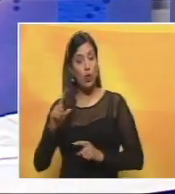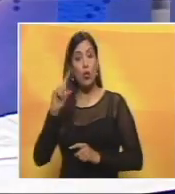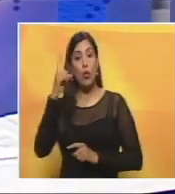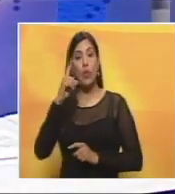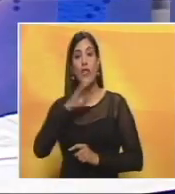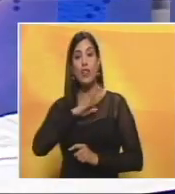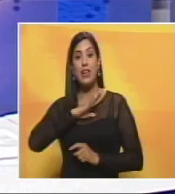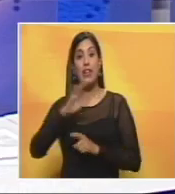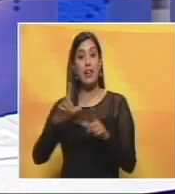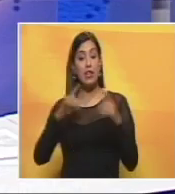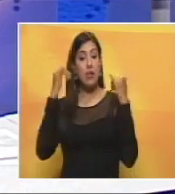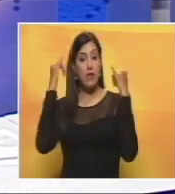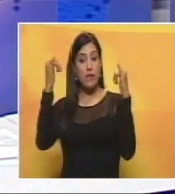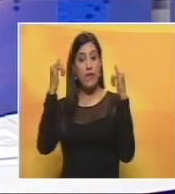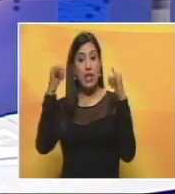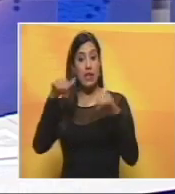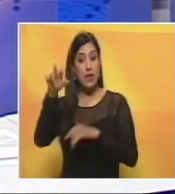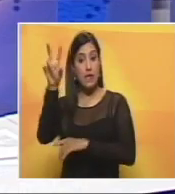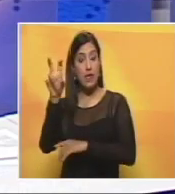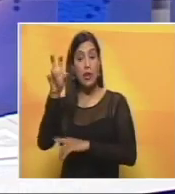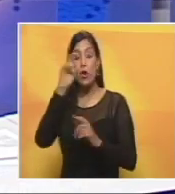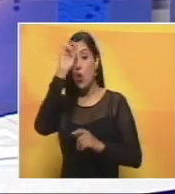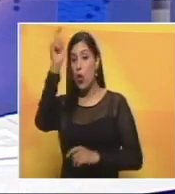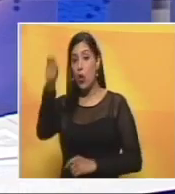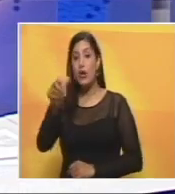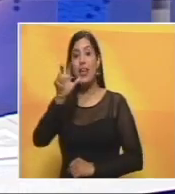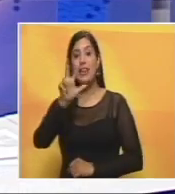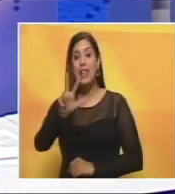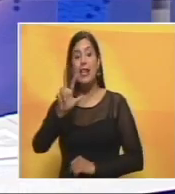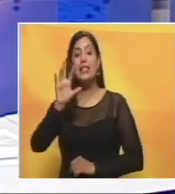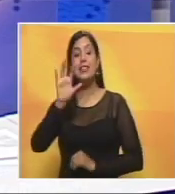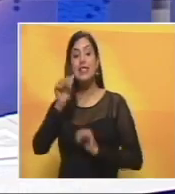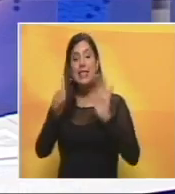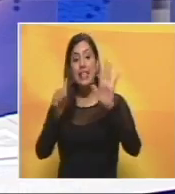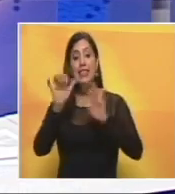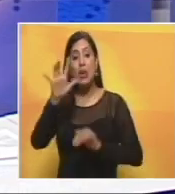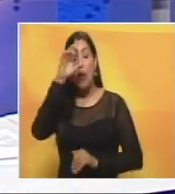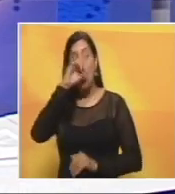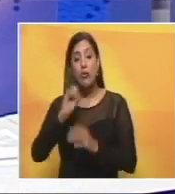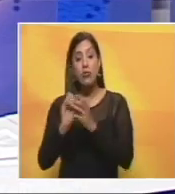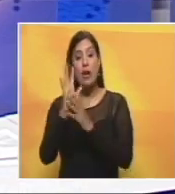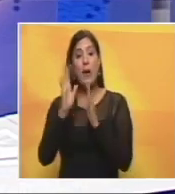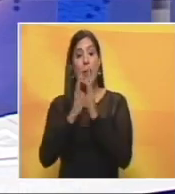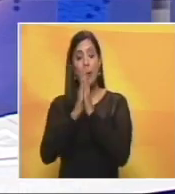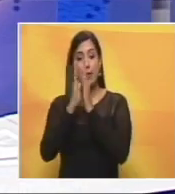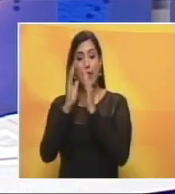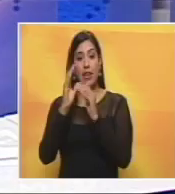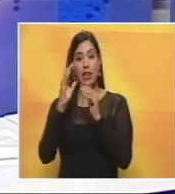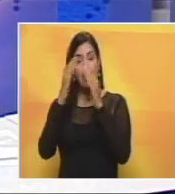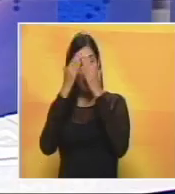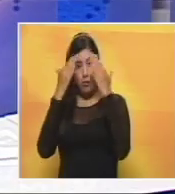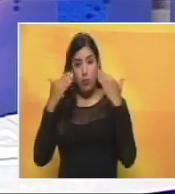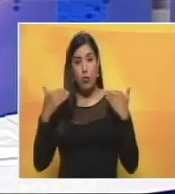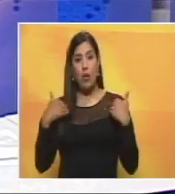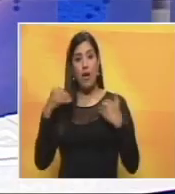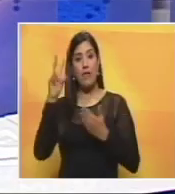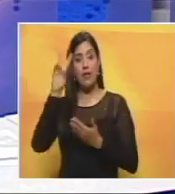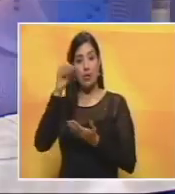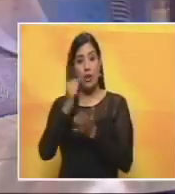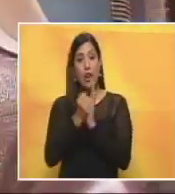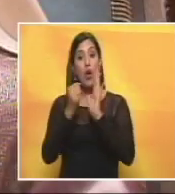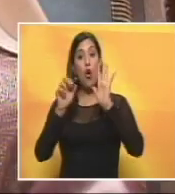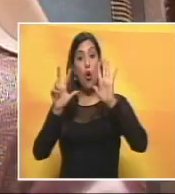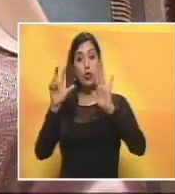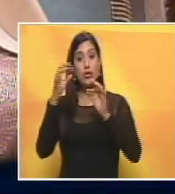Guanare se encuentra de fiesta porque este viernes se conmemoran 365 años de la aparición de la Virgen de Coromoto, patrona de Venezuela. El